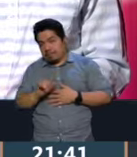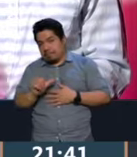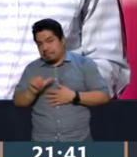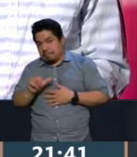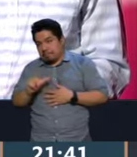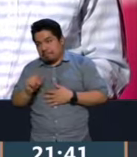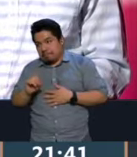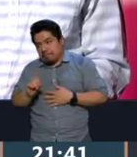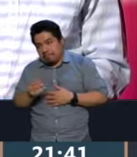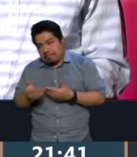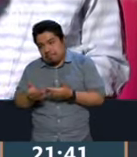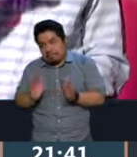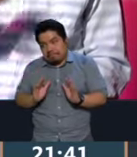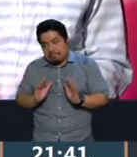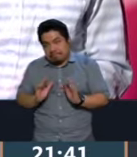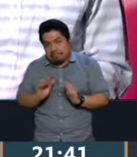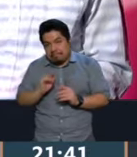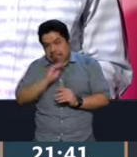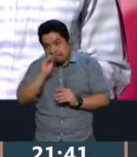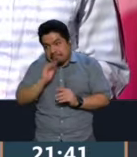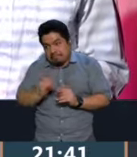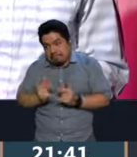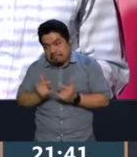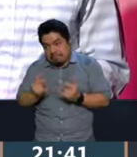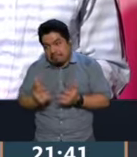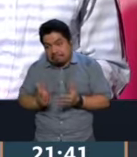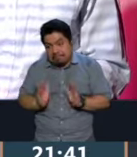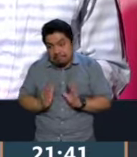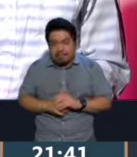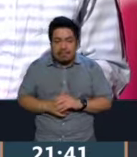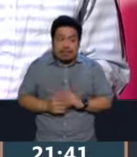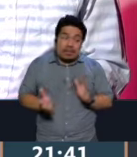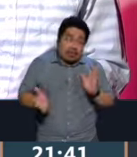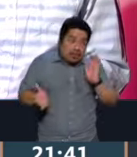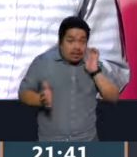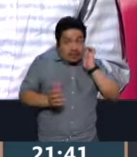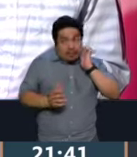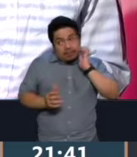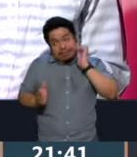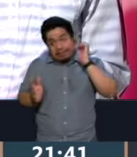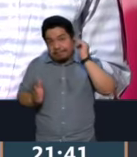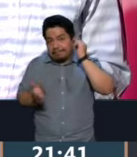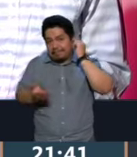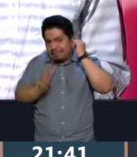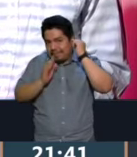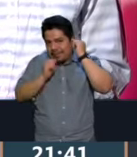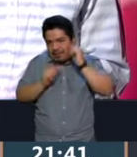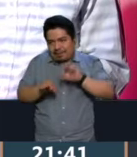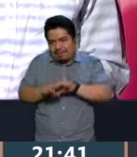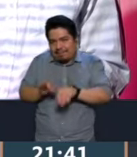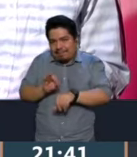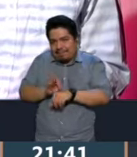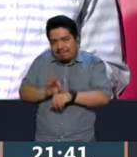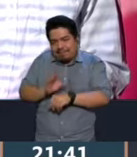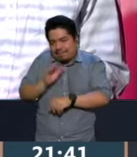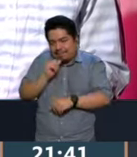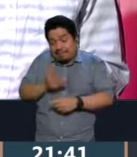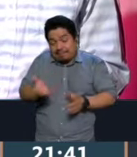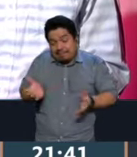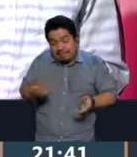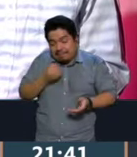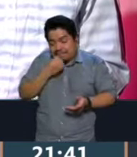peor PRI de la historia. Pues sí, pero de todas maneras, o sea. Justamente eso es lo que a mí me parece súper. O sea, ni cómo defenderlo. Pero bueno, otra cosa